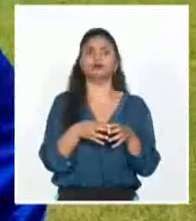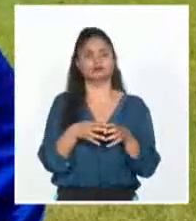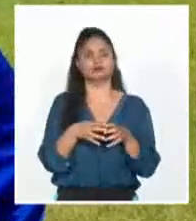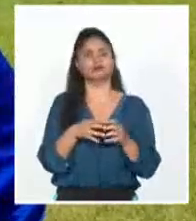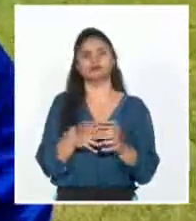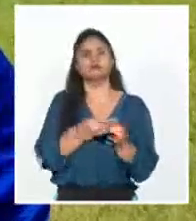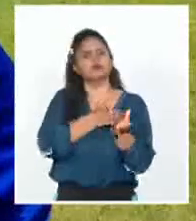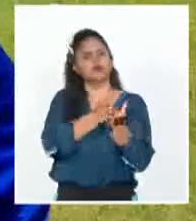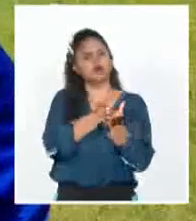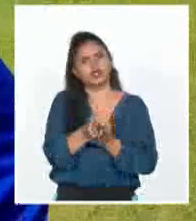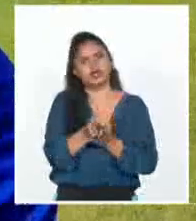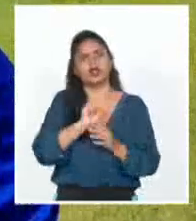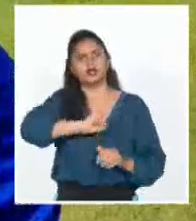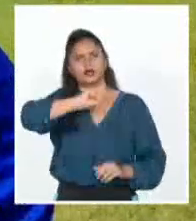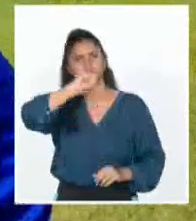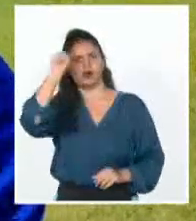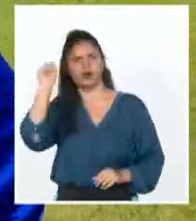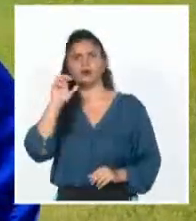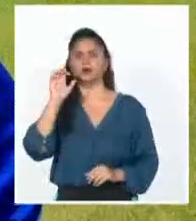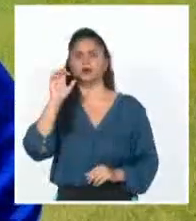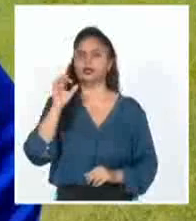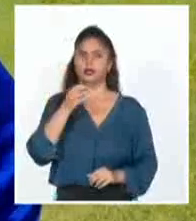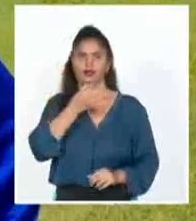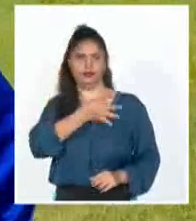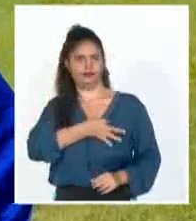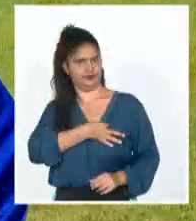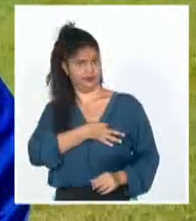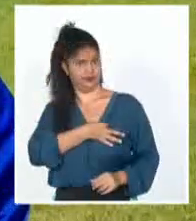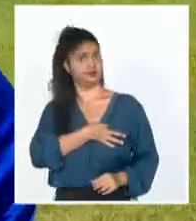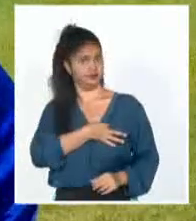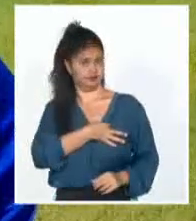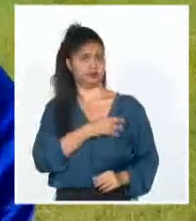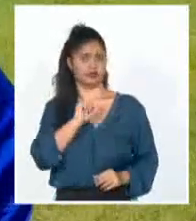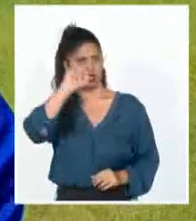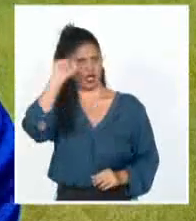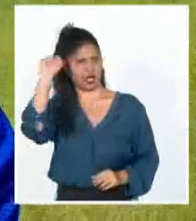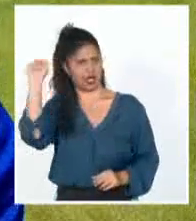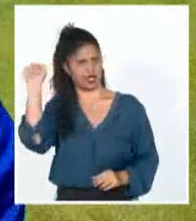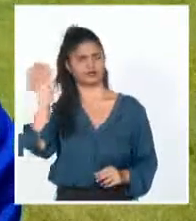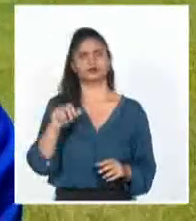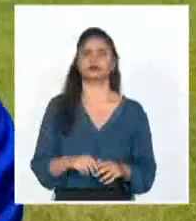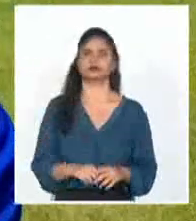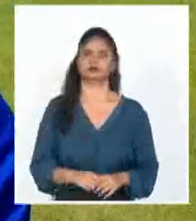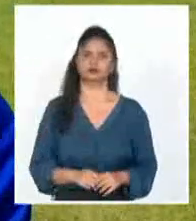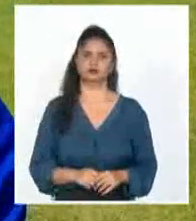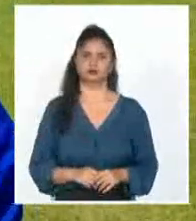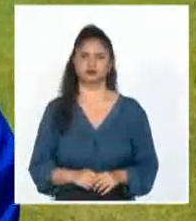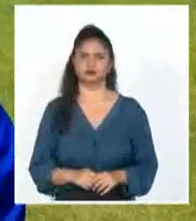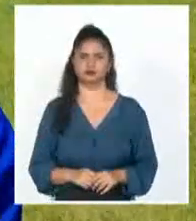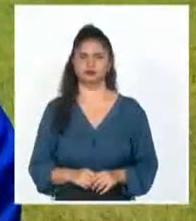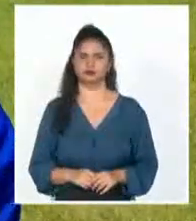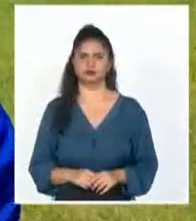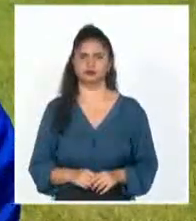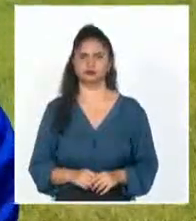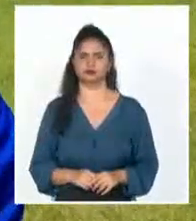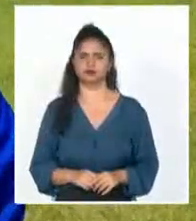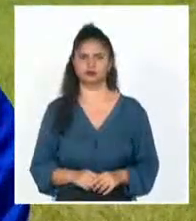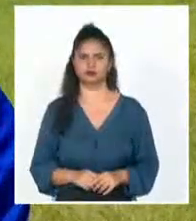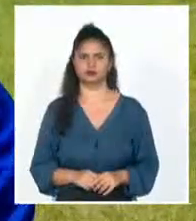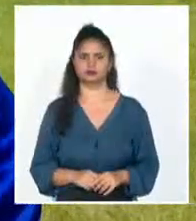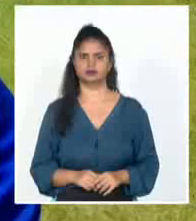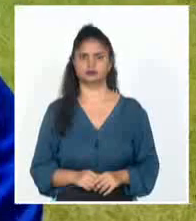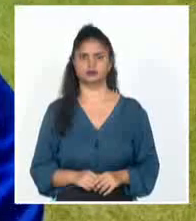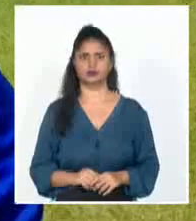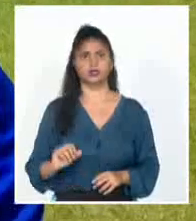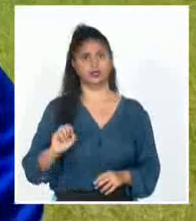coger una medalla. ¿Cómo es el sistema que van a emplear hoy de competencia? 75 platos. Hoy 75, los primeros 75 platos de la